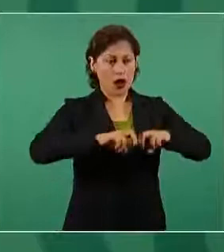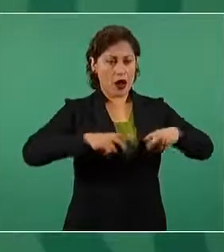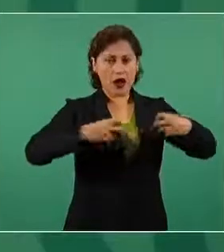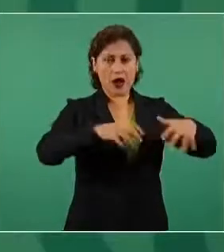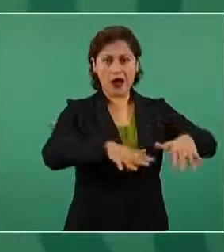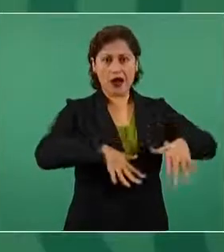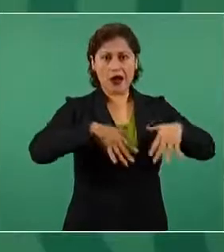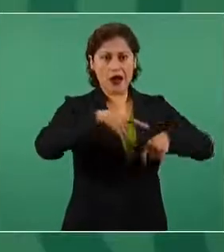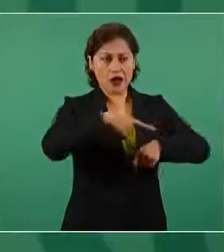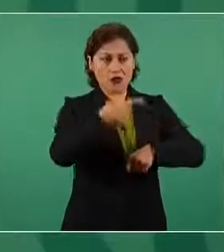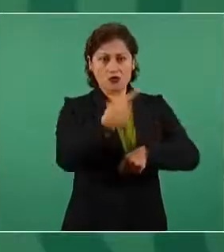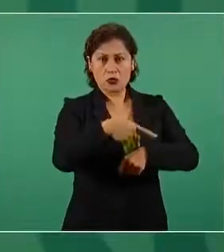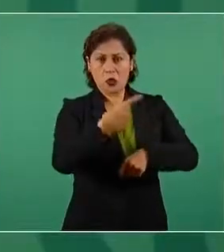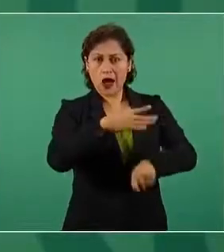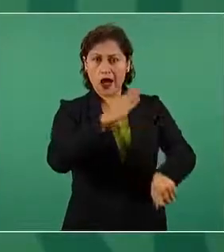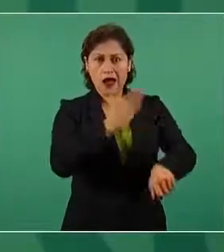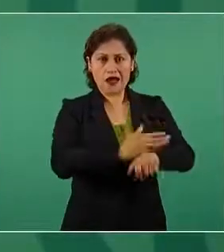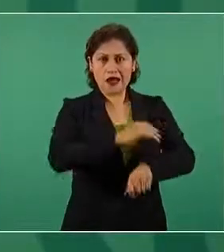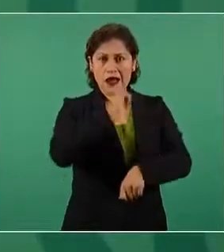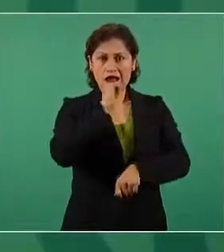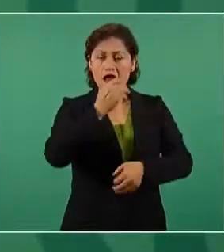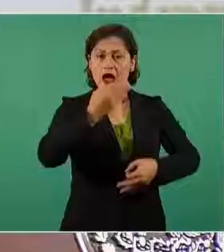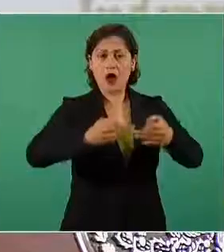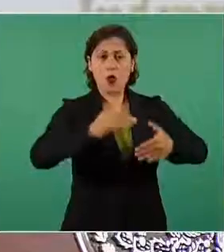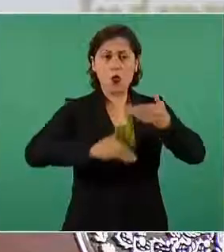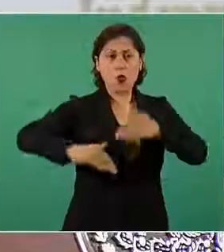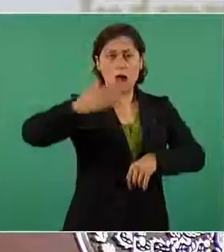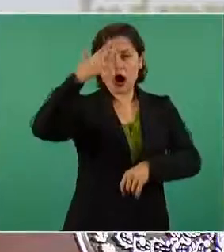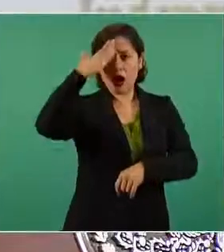castigaba a un ministro,